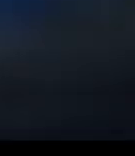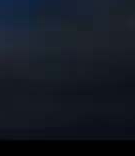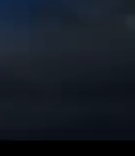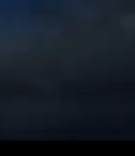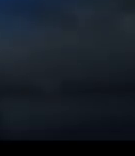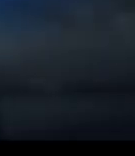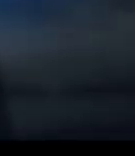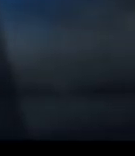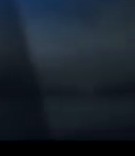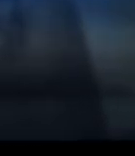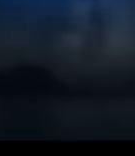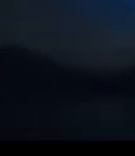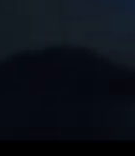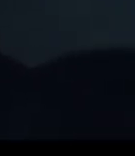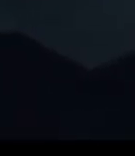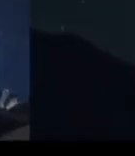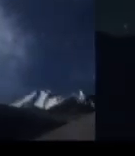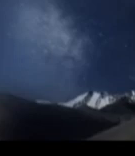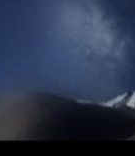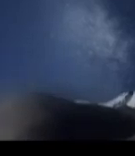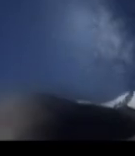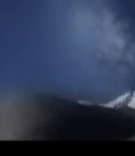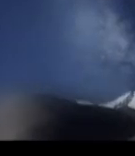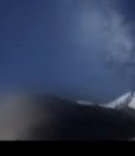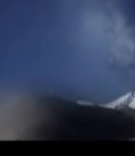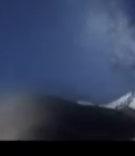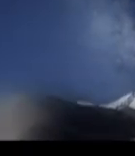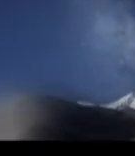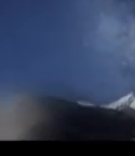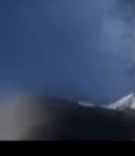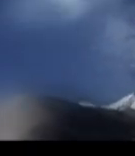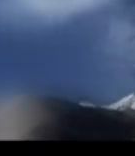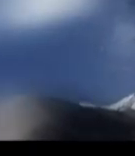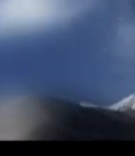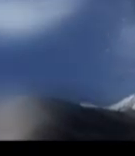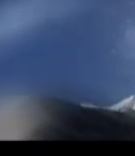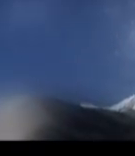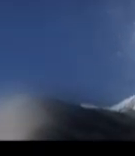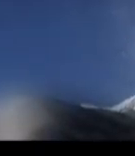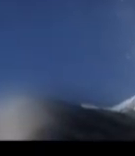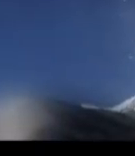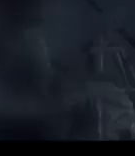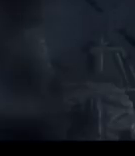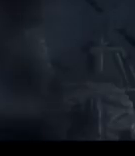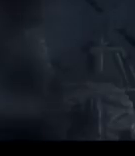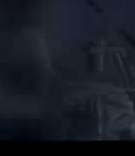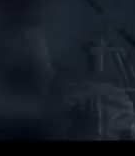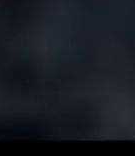Ignition sequence start.